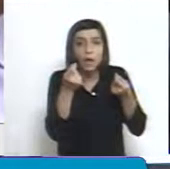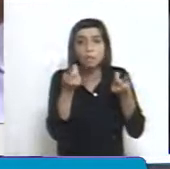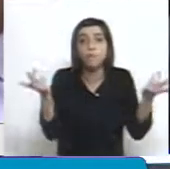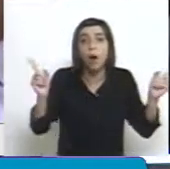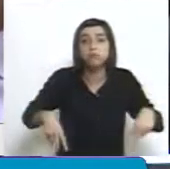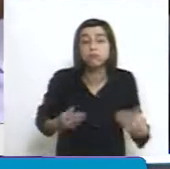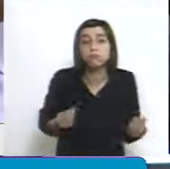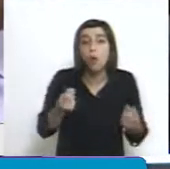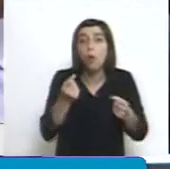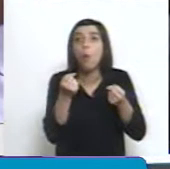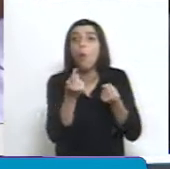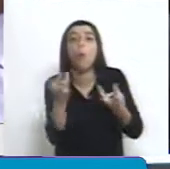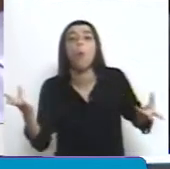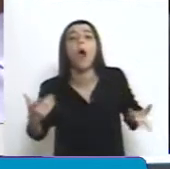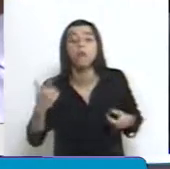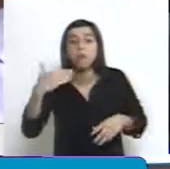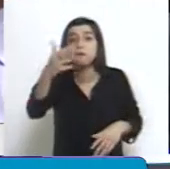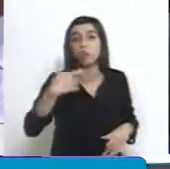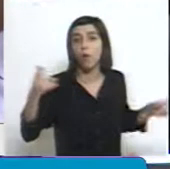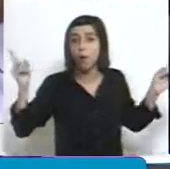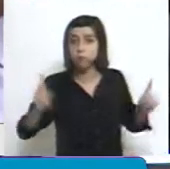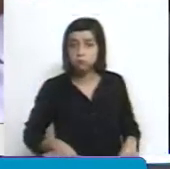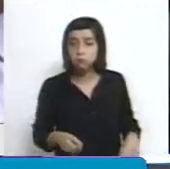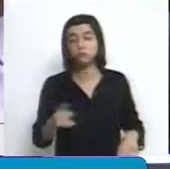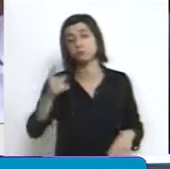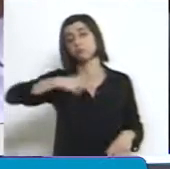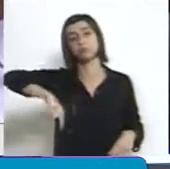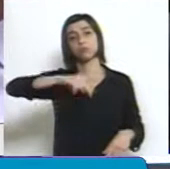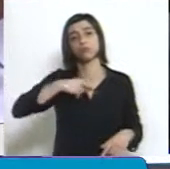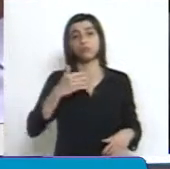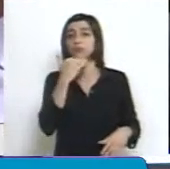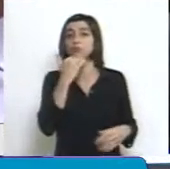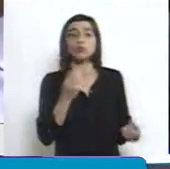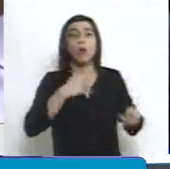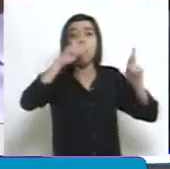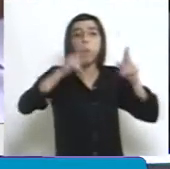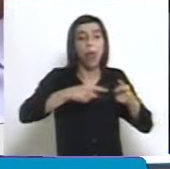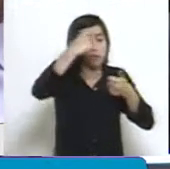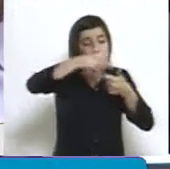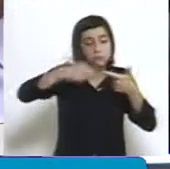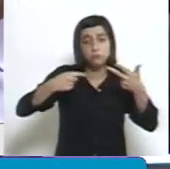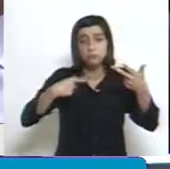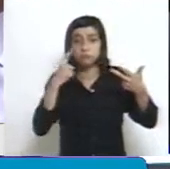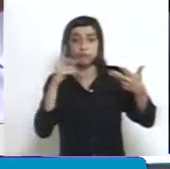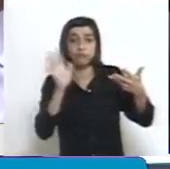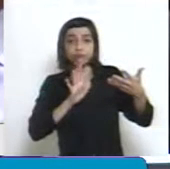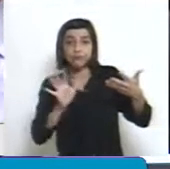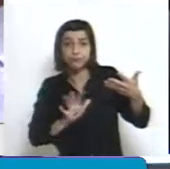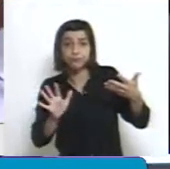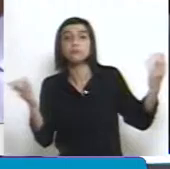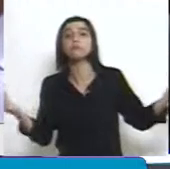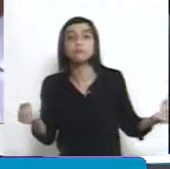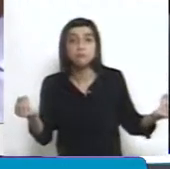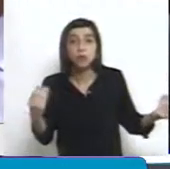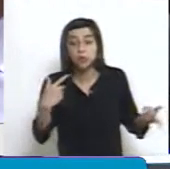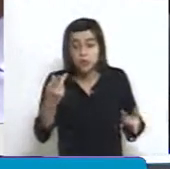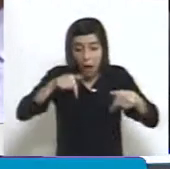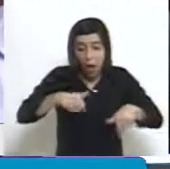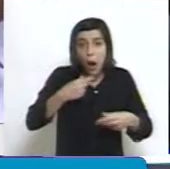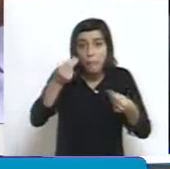un presupuesto si no sabemos cuáles van a ser los programas de gobierno a los que se va a destinar. Y no lo